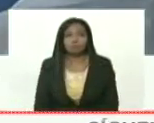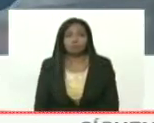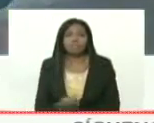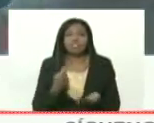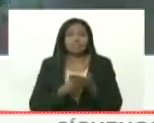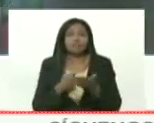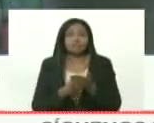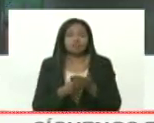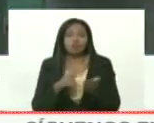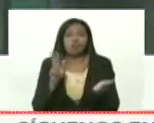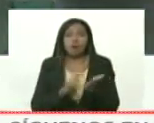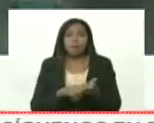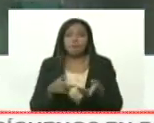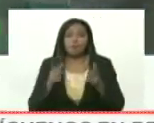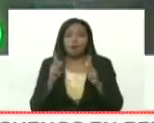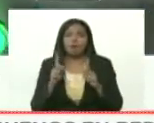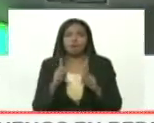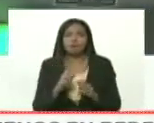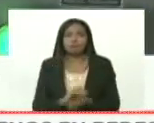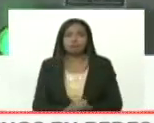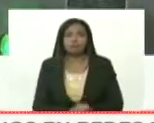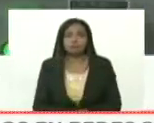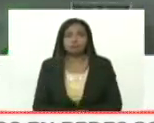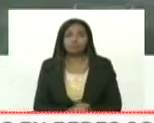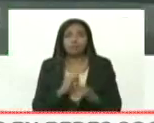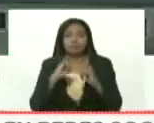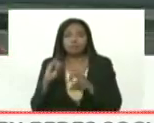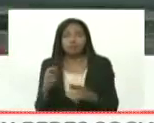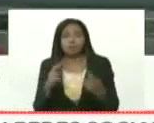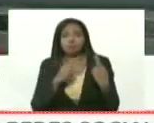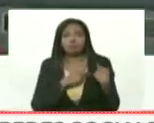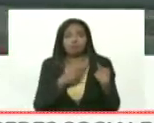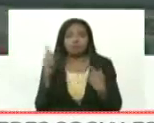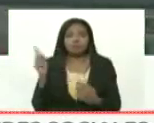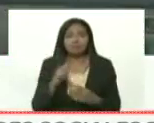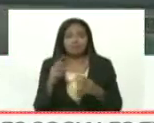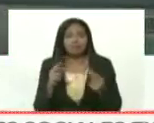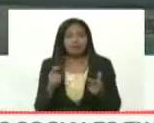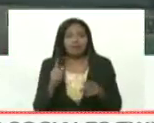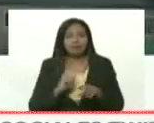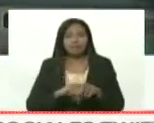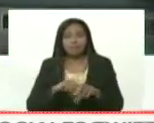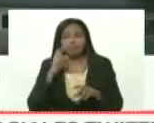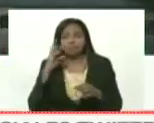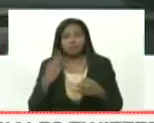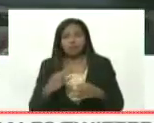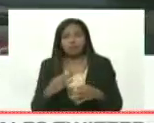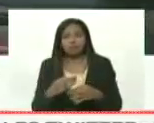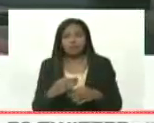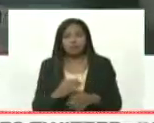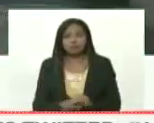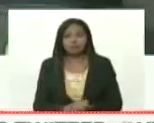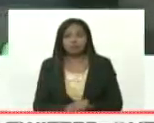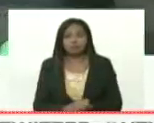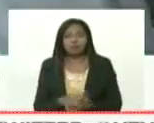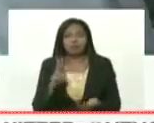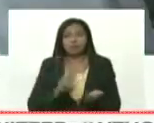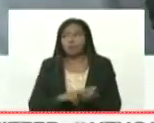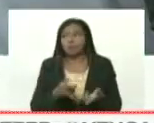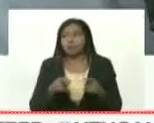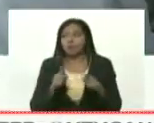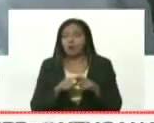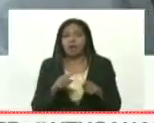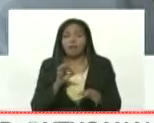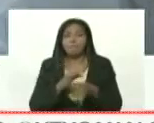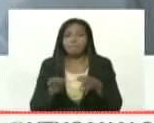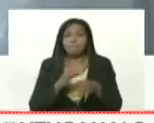está aprobada ya. Y ustedes se encargan de que llegue ya en tiempo real la inversión. Te lo voy a probar en bolívares y en petro para